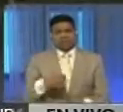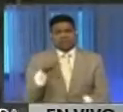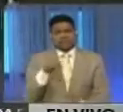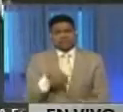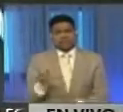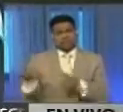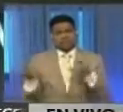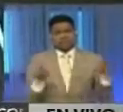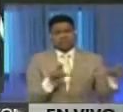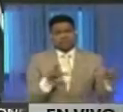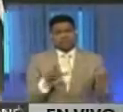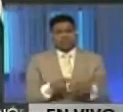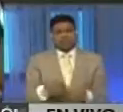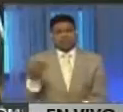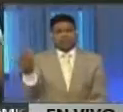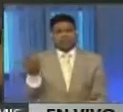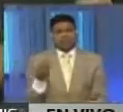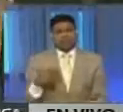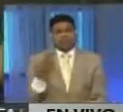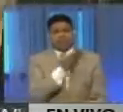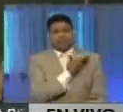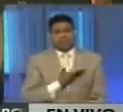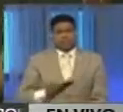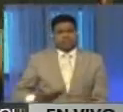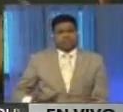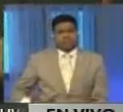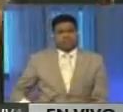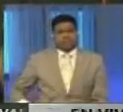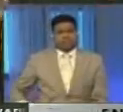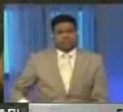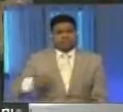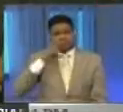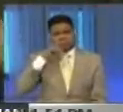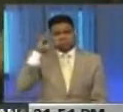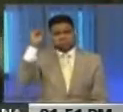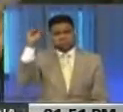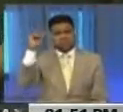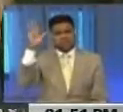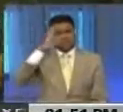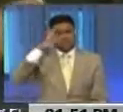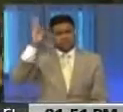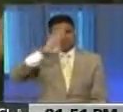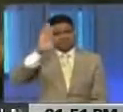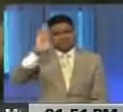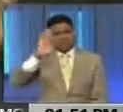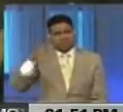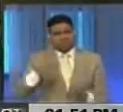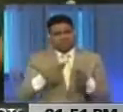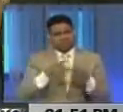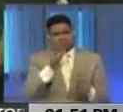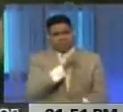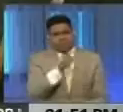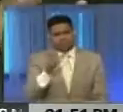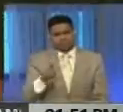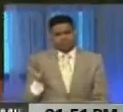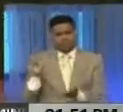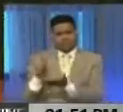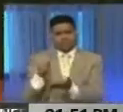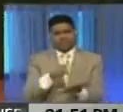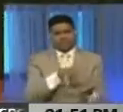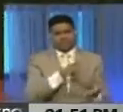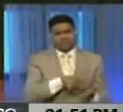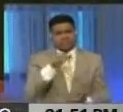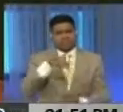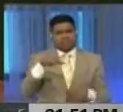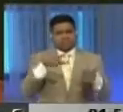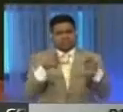Ya llega el presidente de la República, Nicolás Maduro, saluda a las autoridades presentes en el